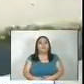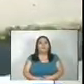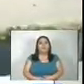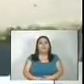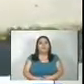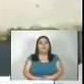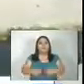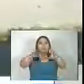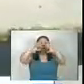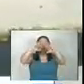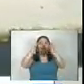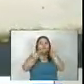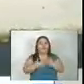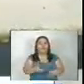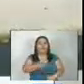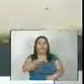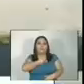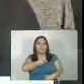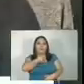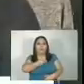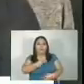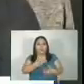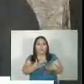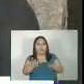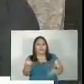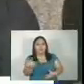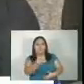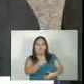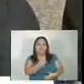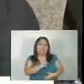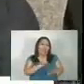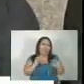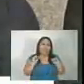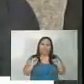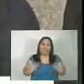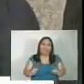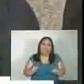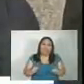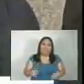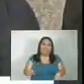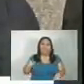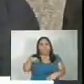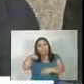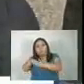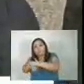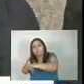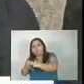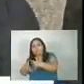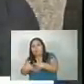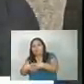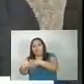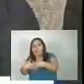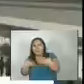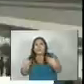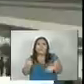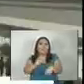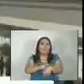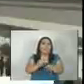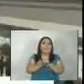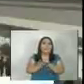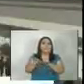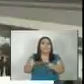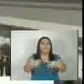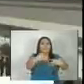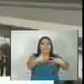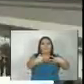En noticias internacionales, miles pierden las esperanzas de poder llegar a los Estados Unidos luego que se extendiera la vigencia